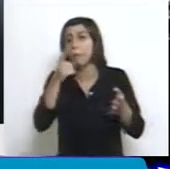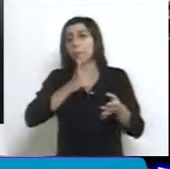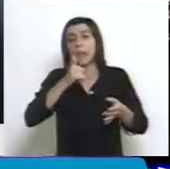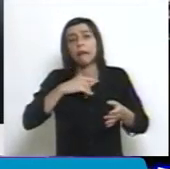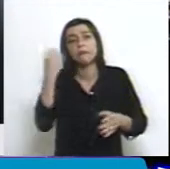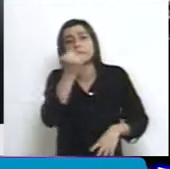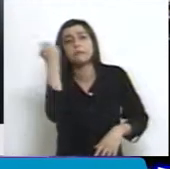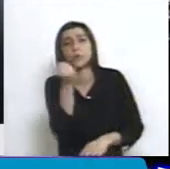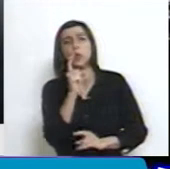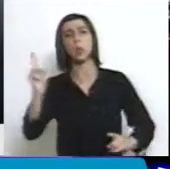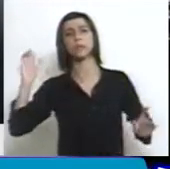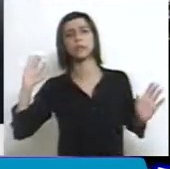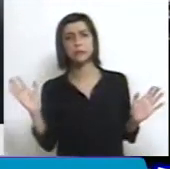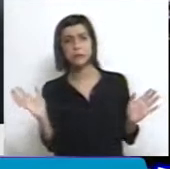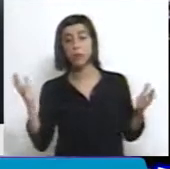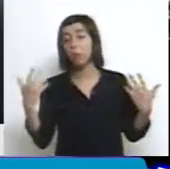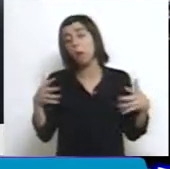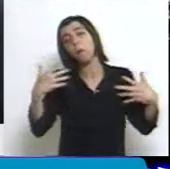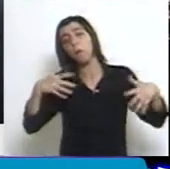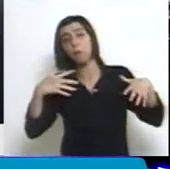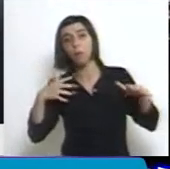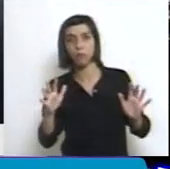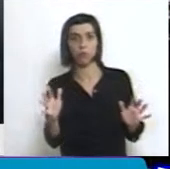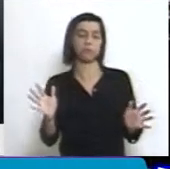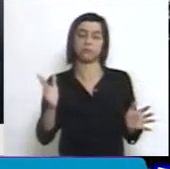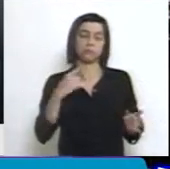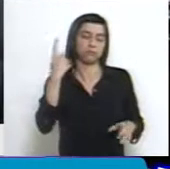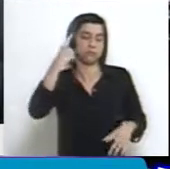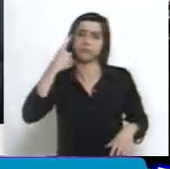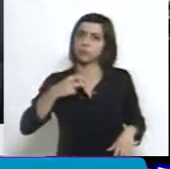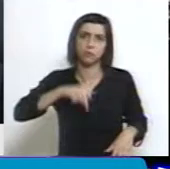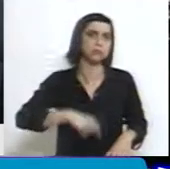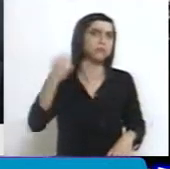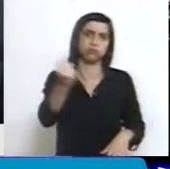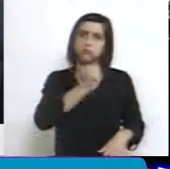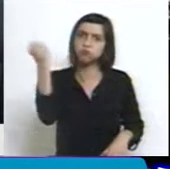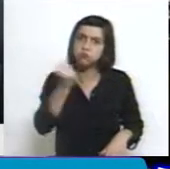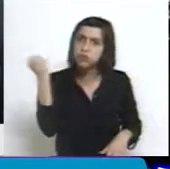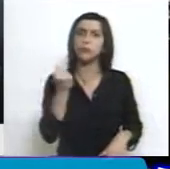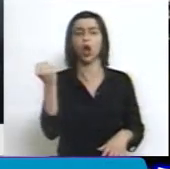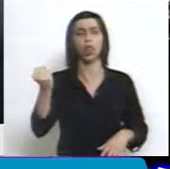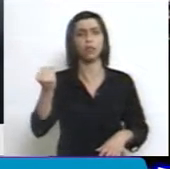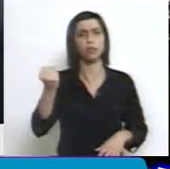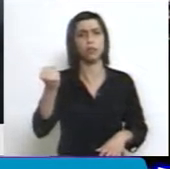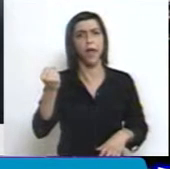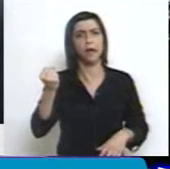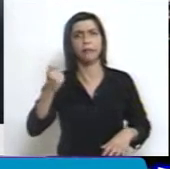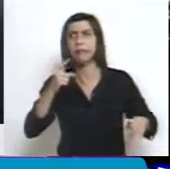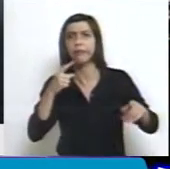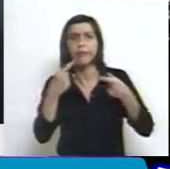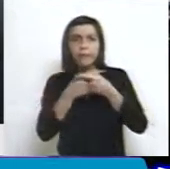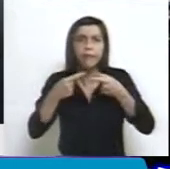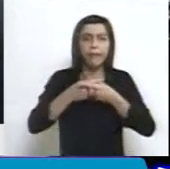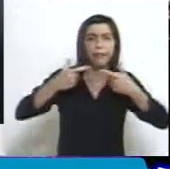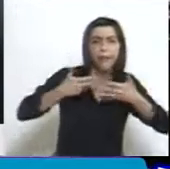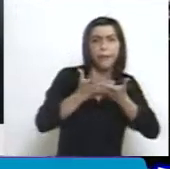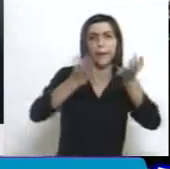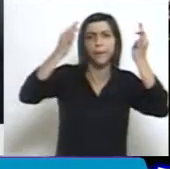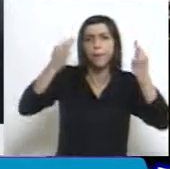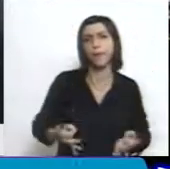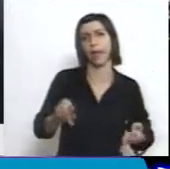importante de lo que podría haber sido. Pero más allá de esta importancia que para nosotros tiene la participación